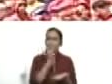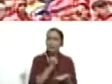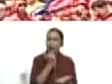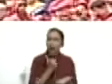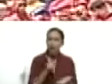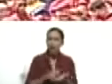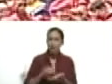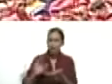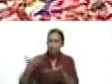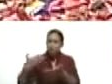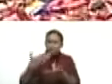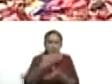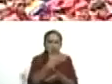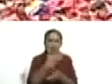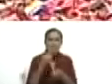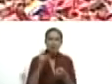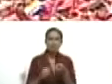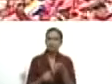sardina, y nos rendimos,